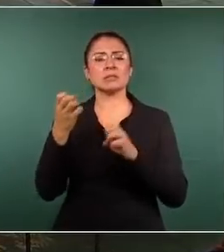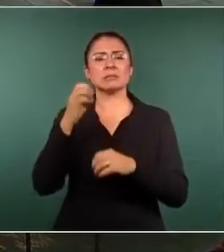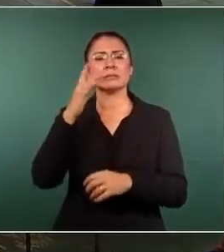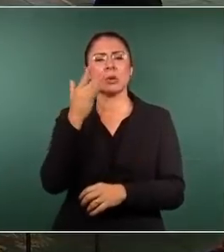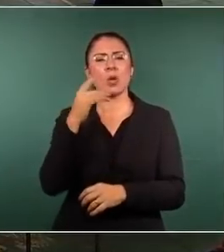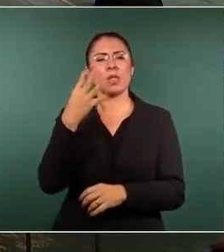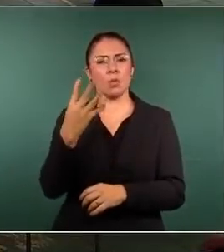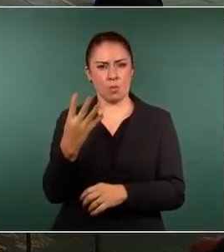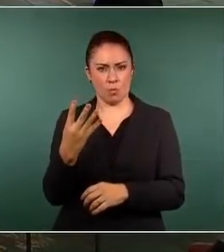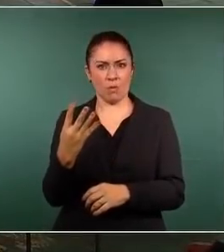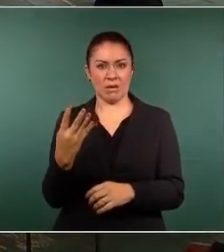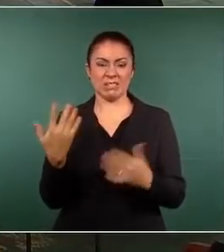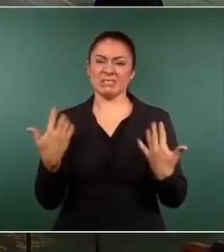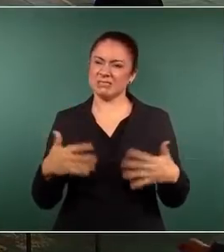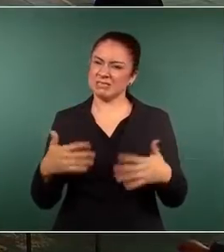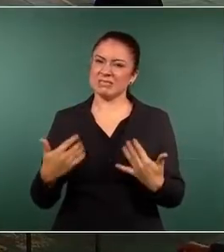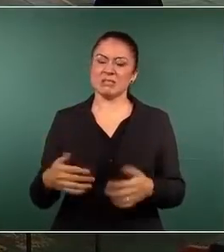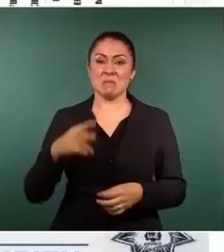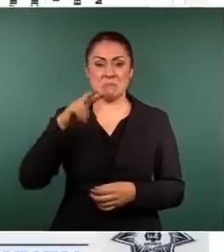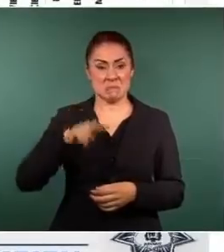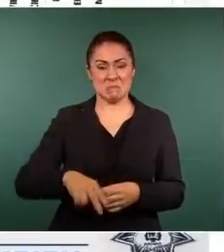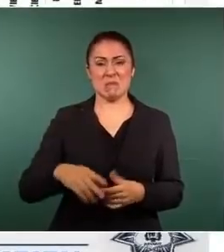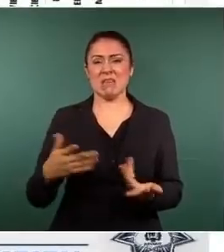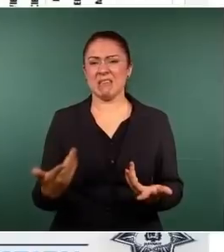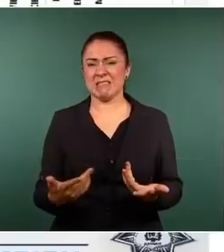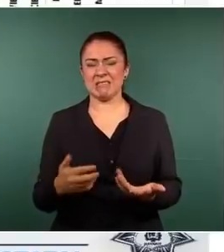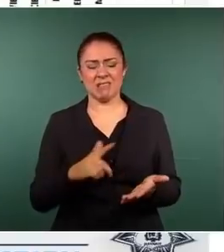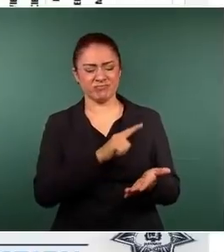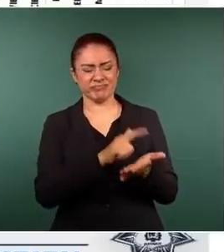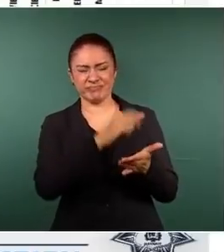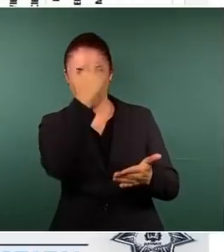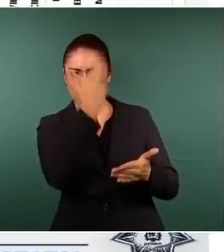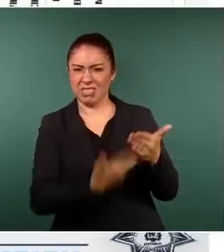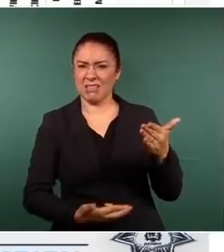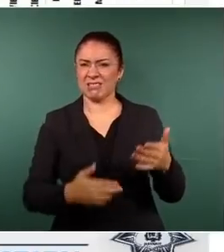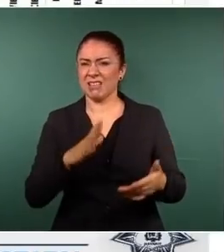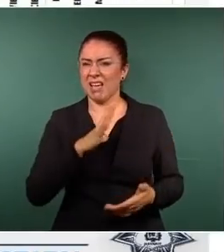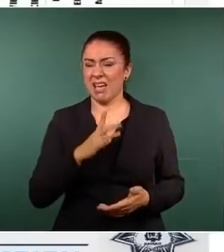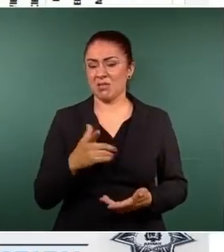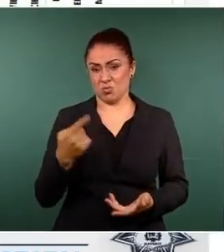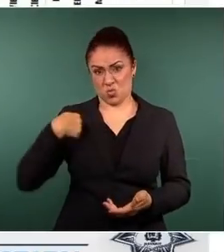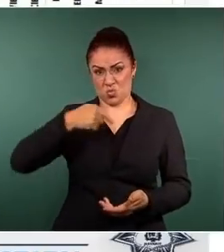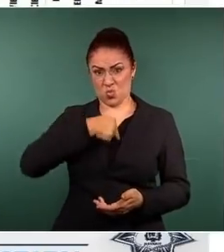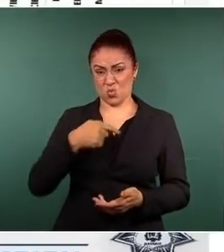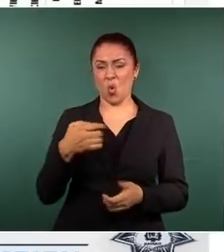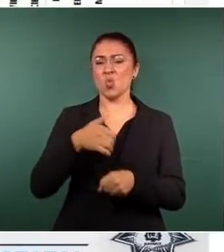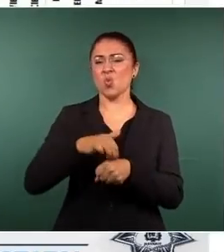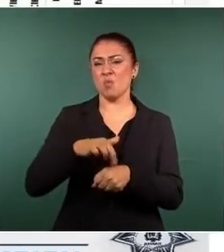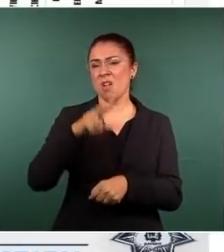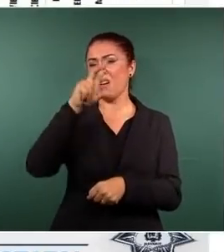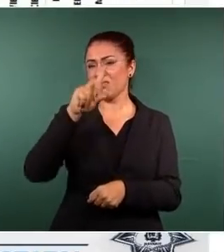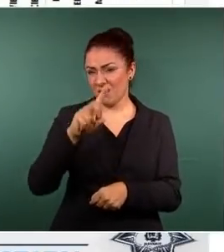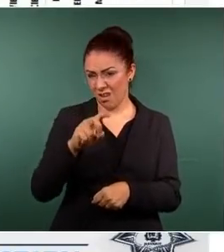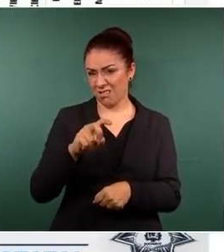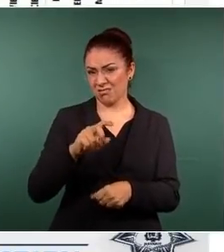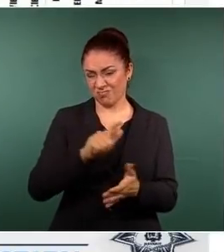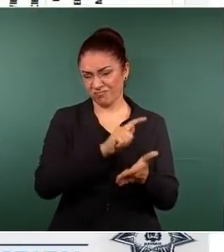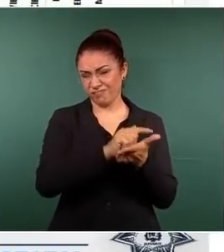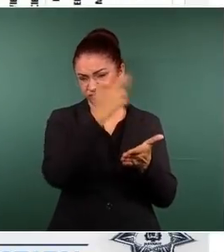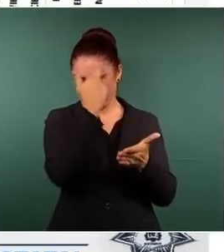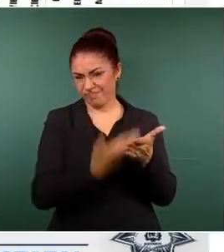y en el apartado de total de delitos ocupamos la posición número 30 con mil